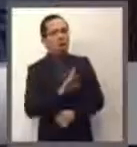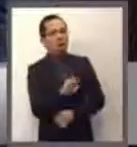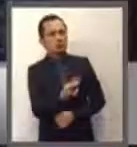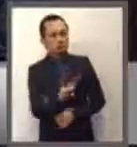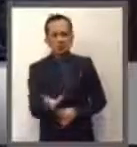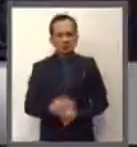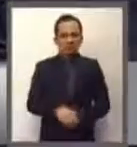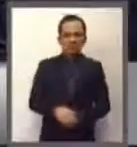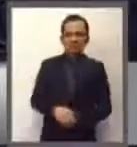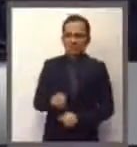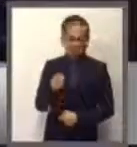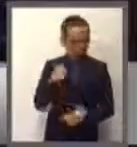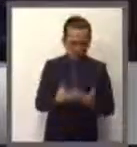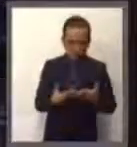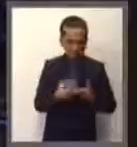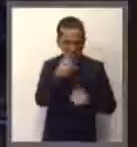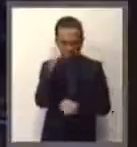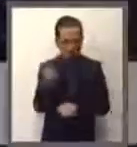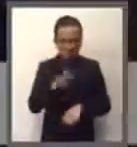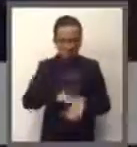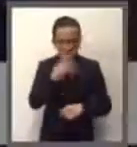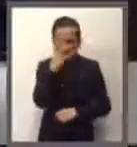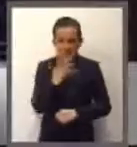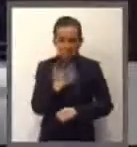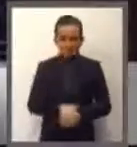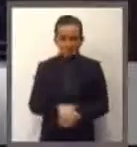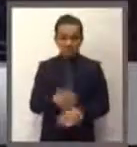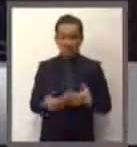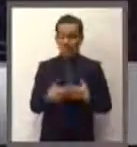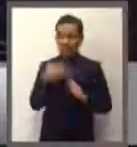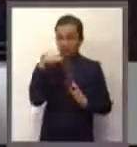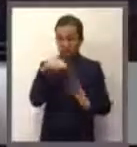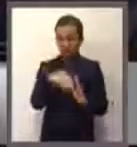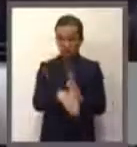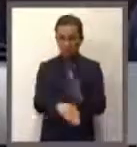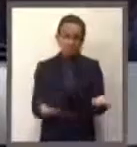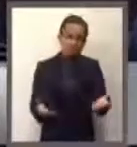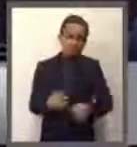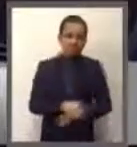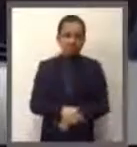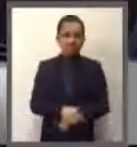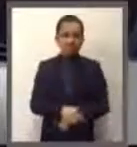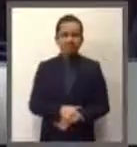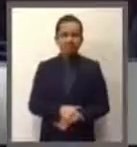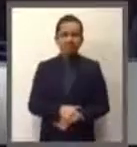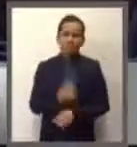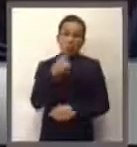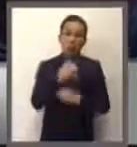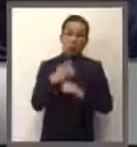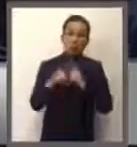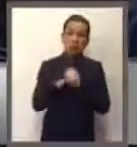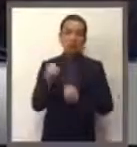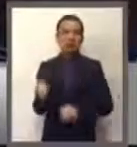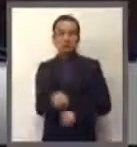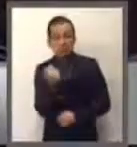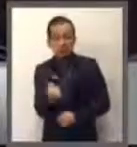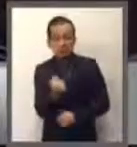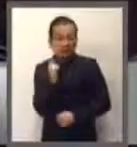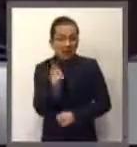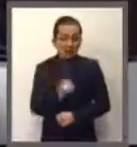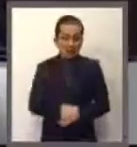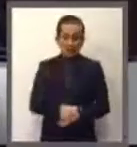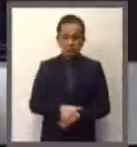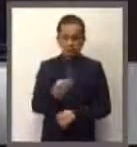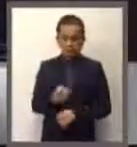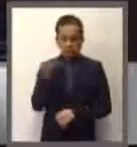ahora. Creo que por suerte este será la última ocasión, será